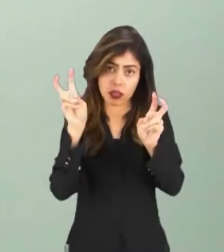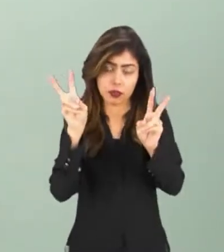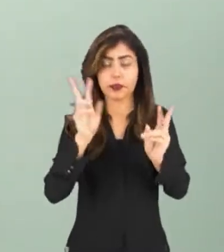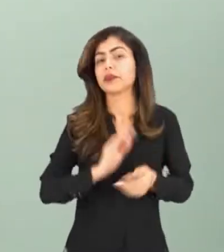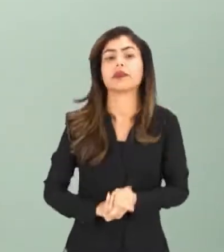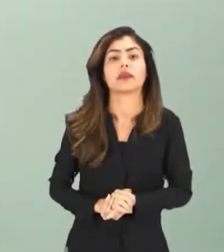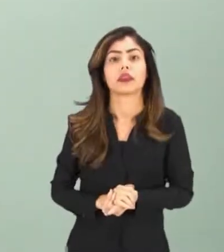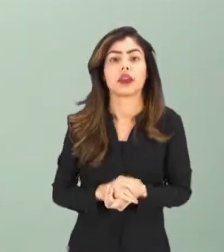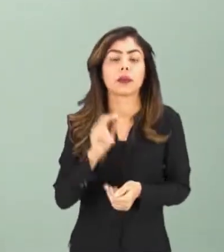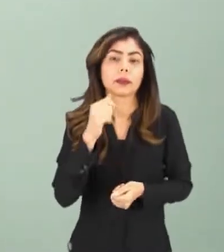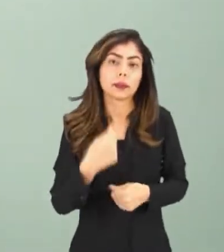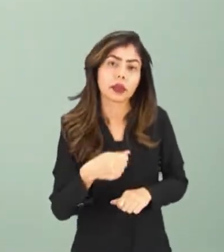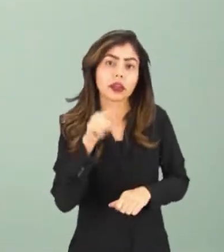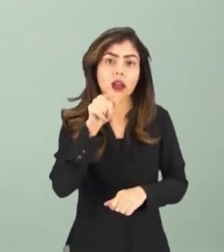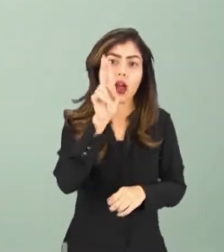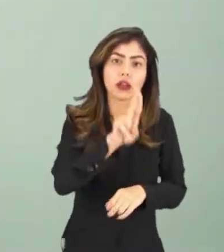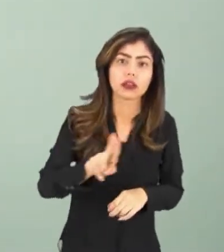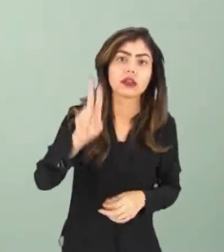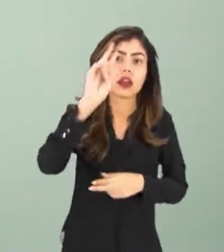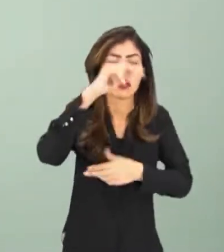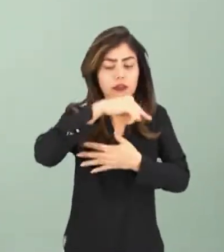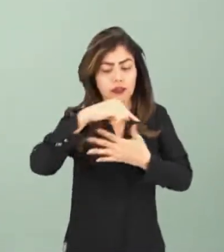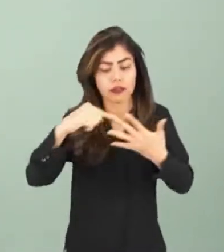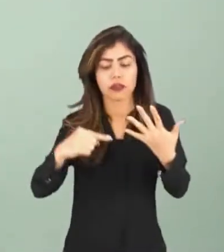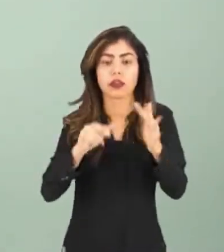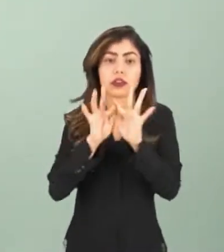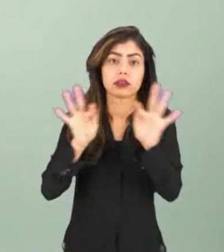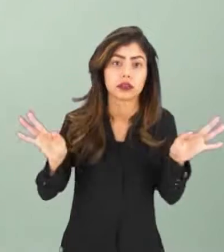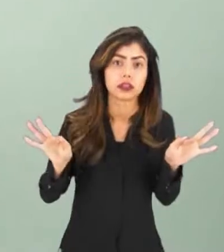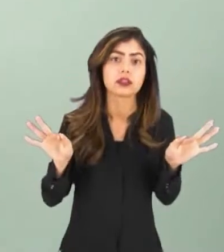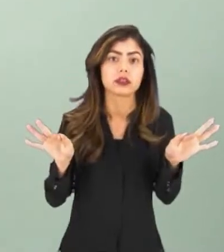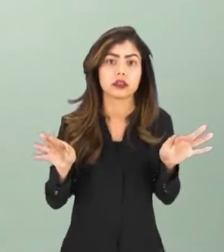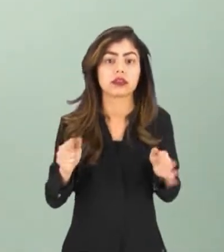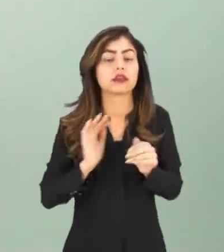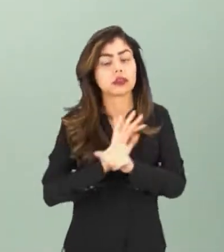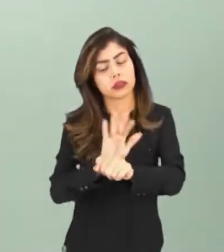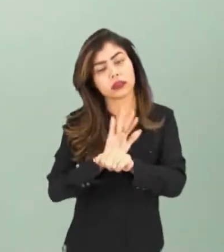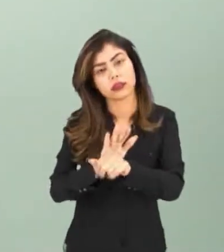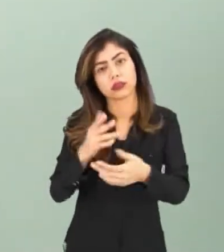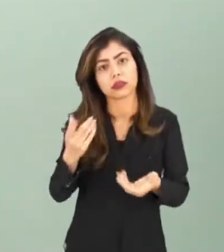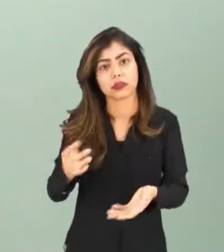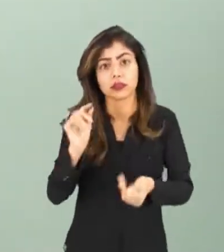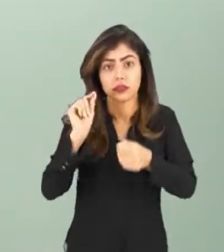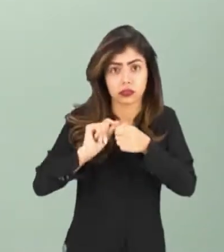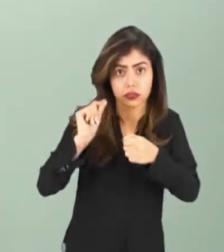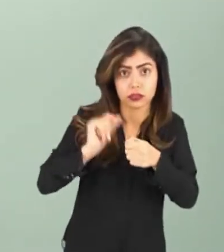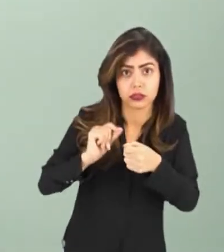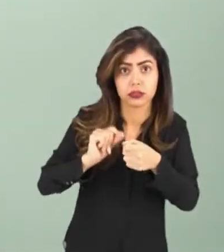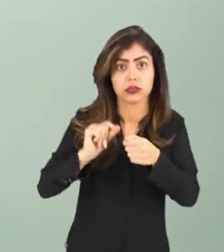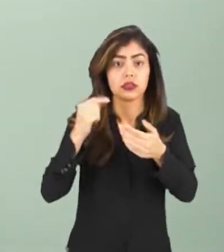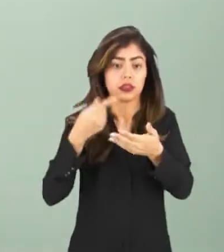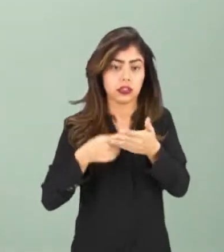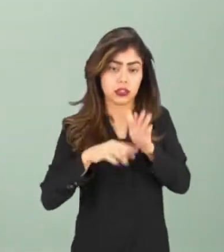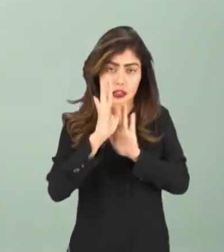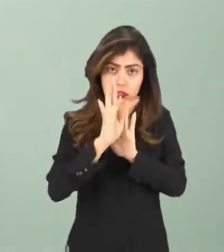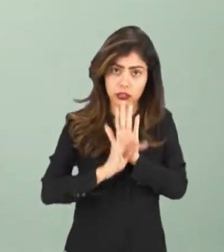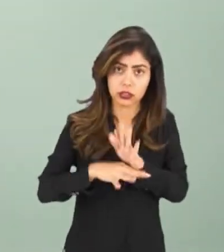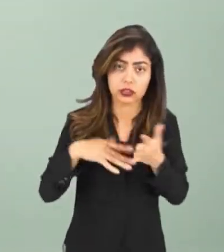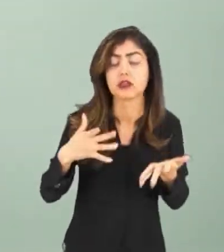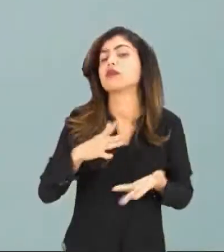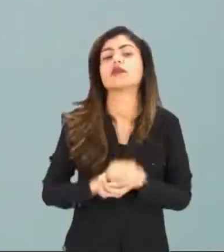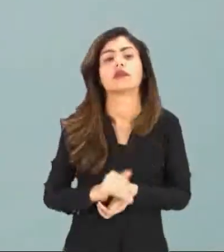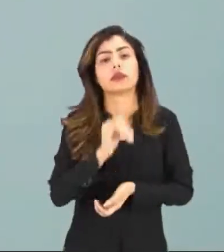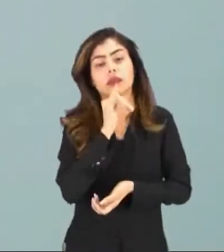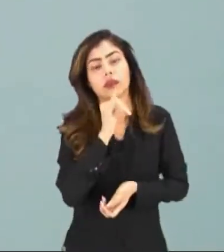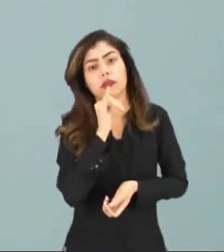entonces nos tenemos varias frases que vamos a ayudar la fase de introducción como por